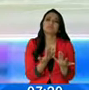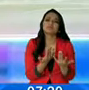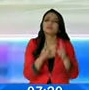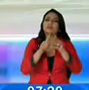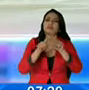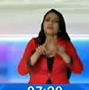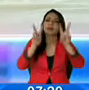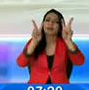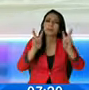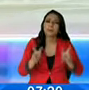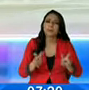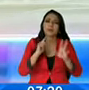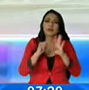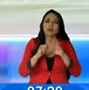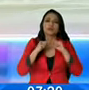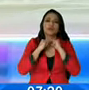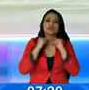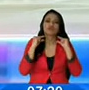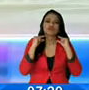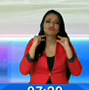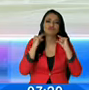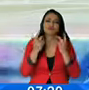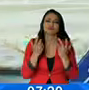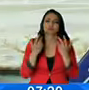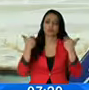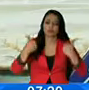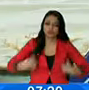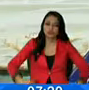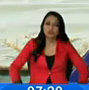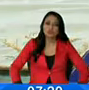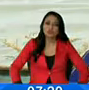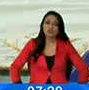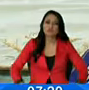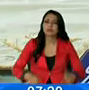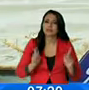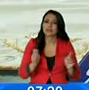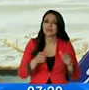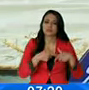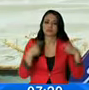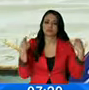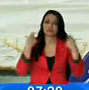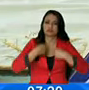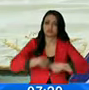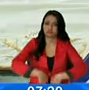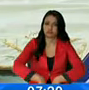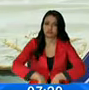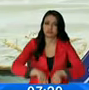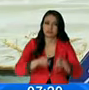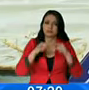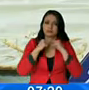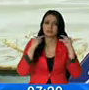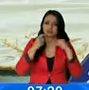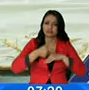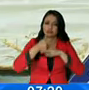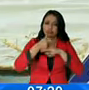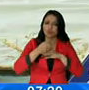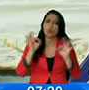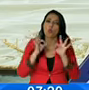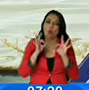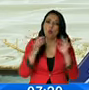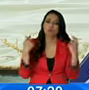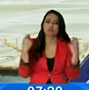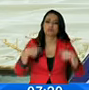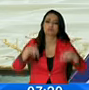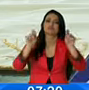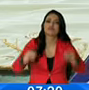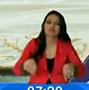ornamento para los sacerdotes, albas para los mismos sacerdotes y también mantos de la